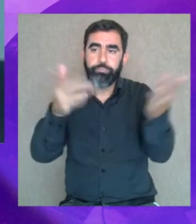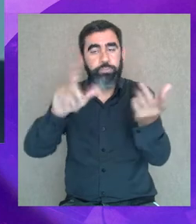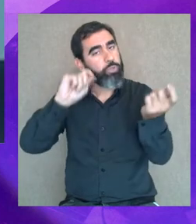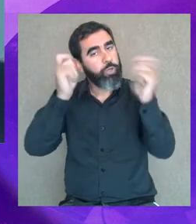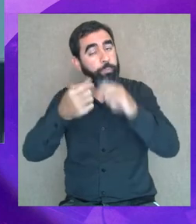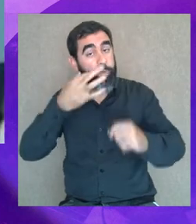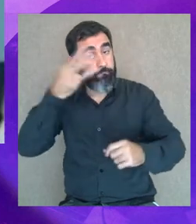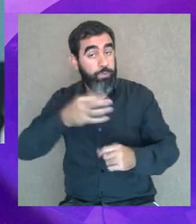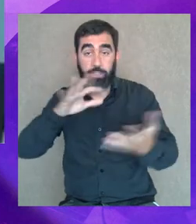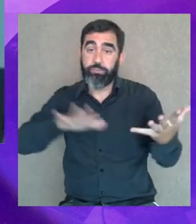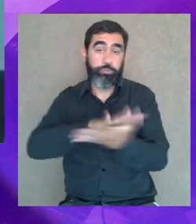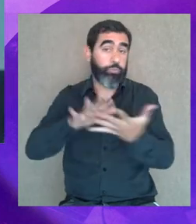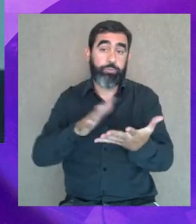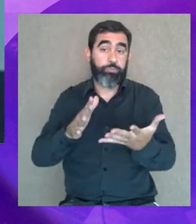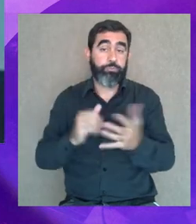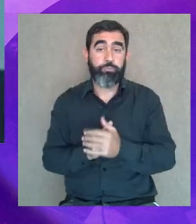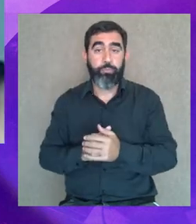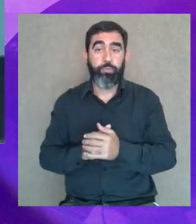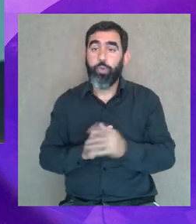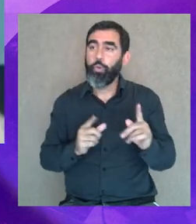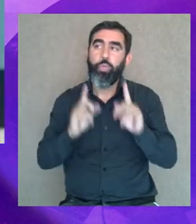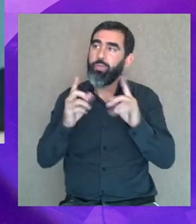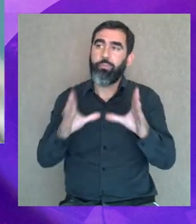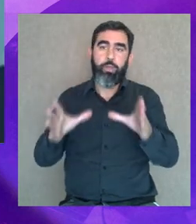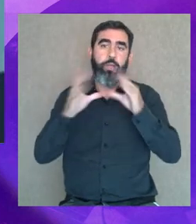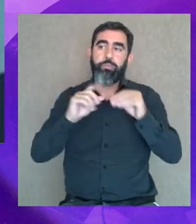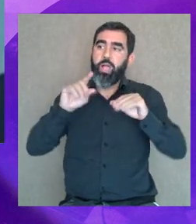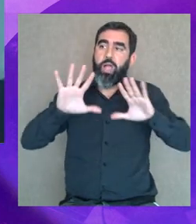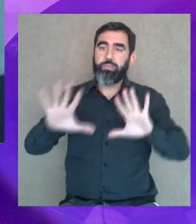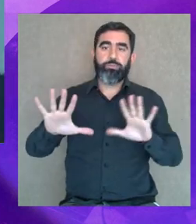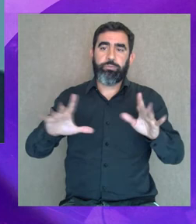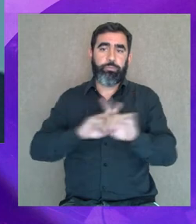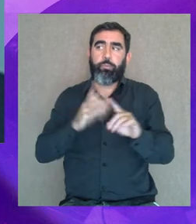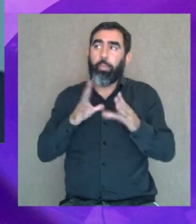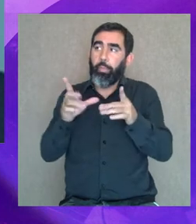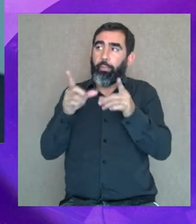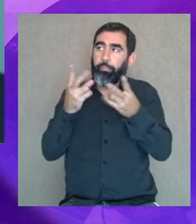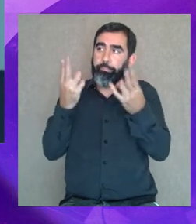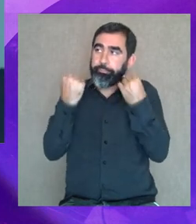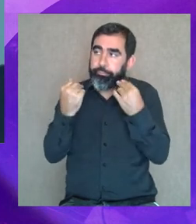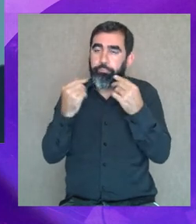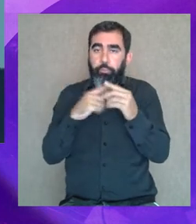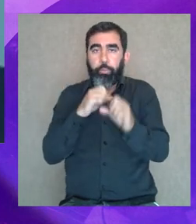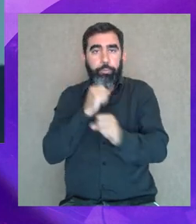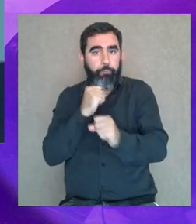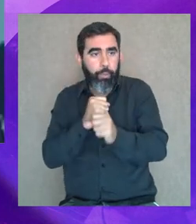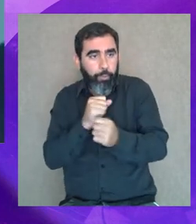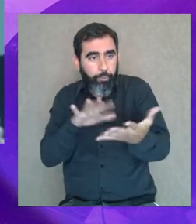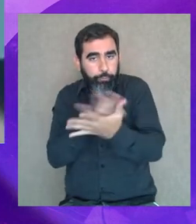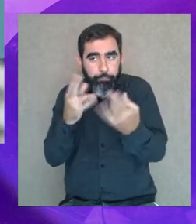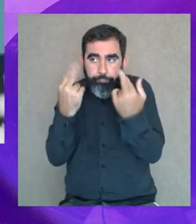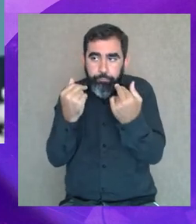que esto cambie realmente porque no tenemos que aceptar ese tipo eses lugares en ningún ámbito artístico ni laboral ni